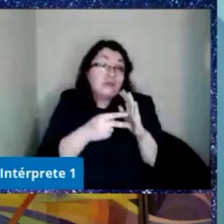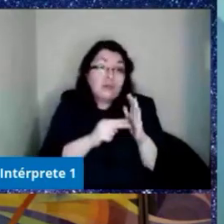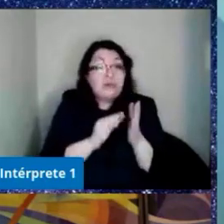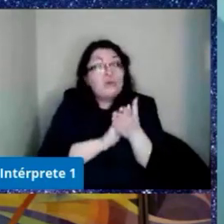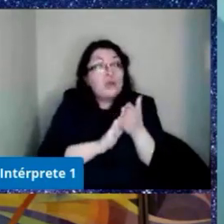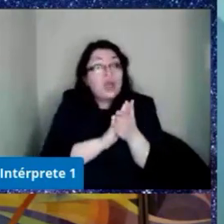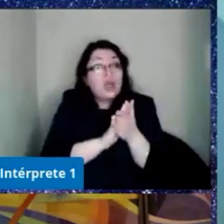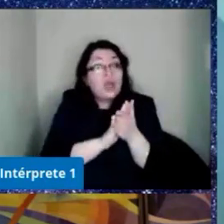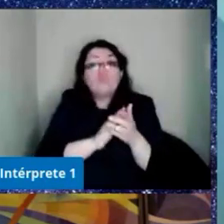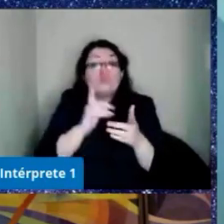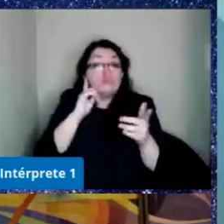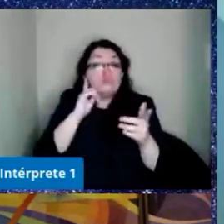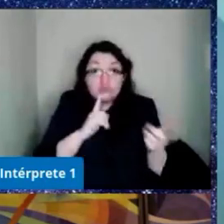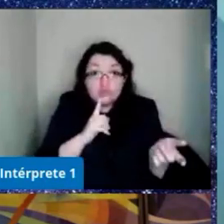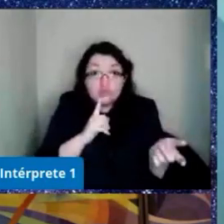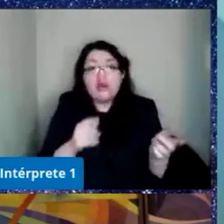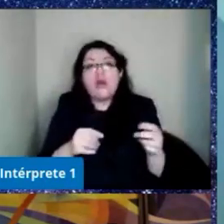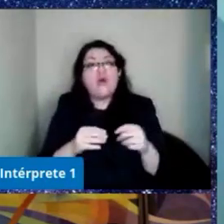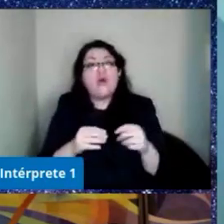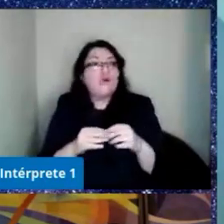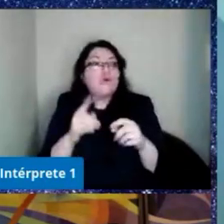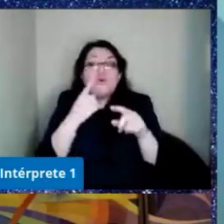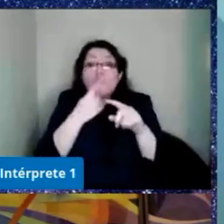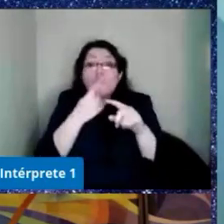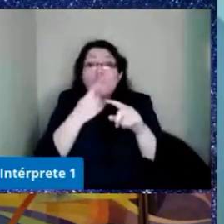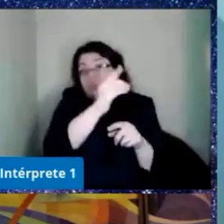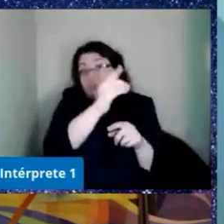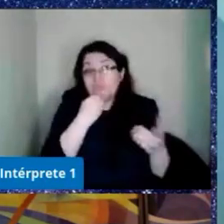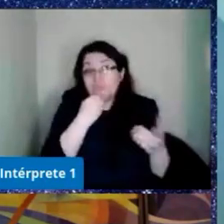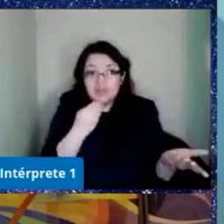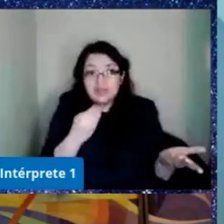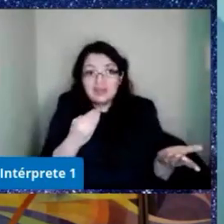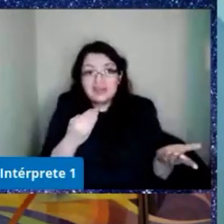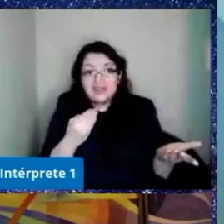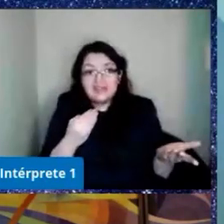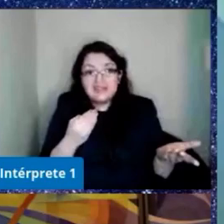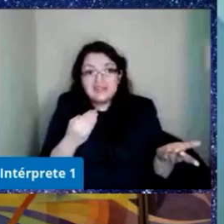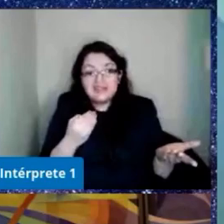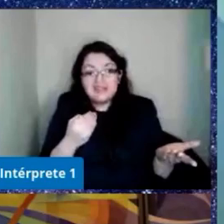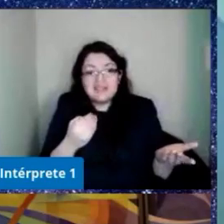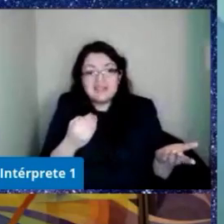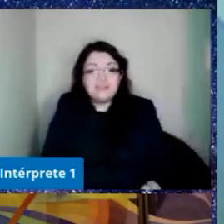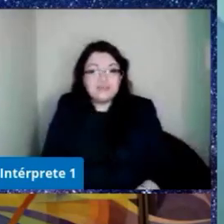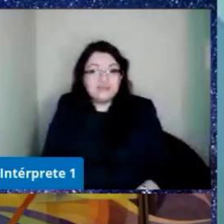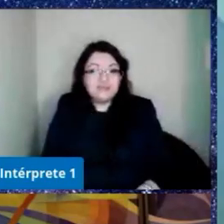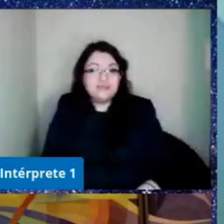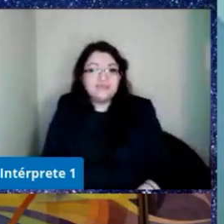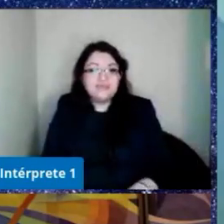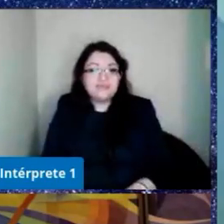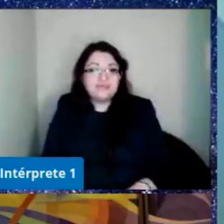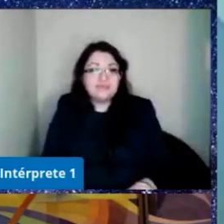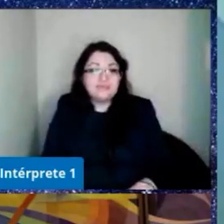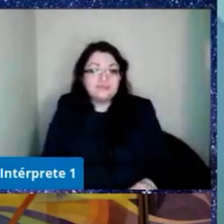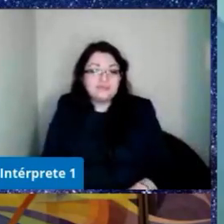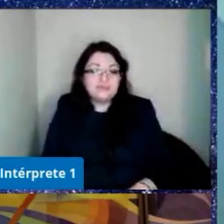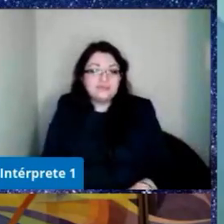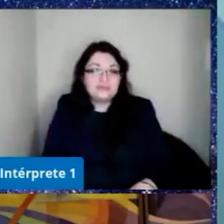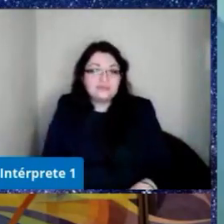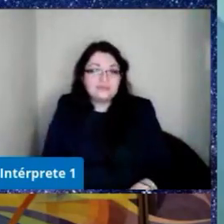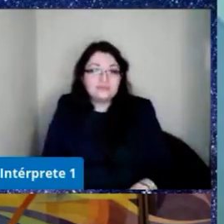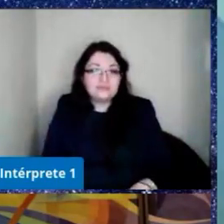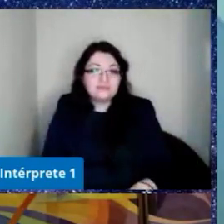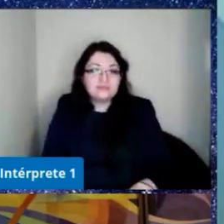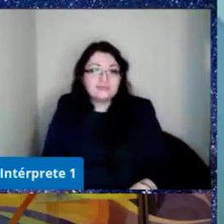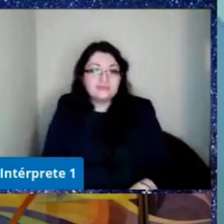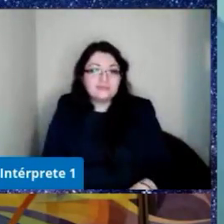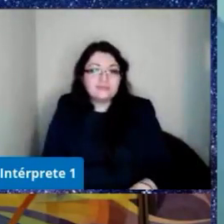auditiva o otros tipos de discapacidades que podrían no estar como completamente, no hacerles fácil